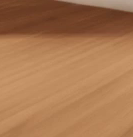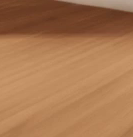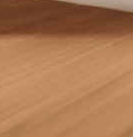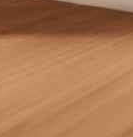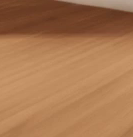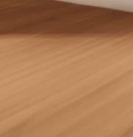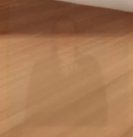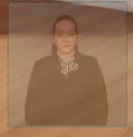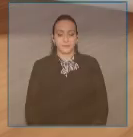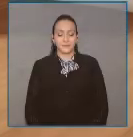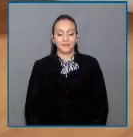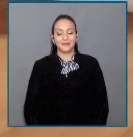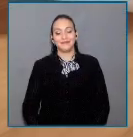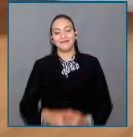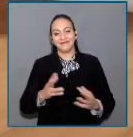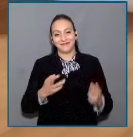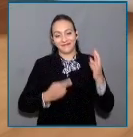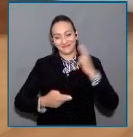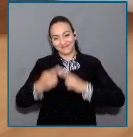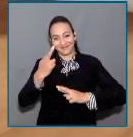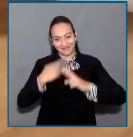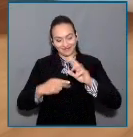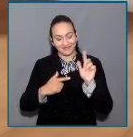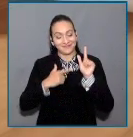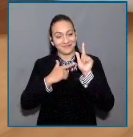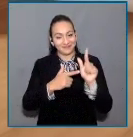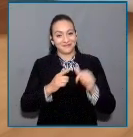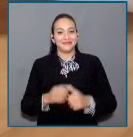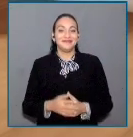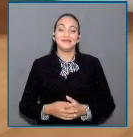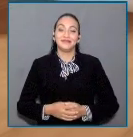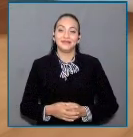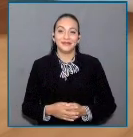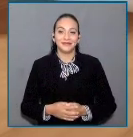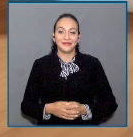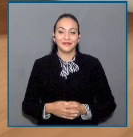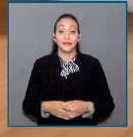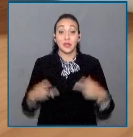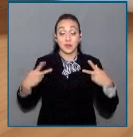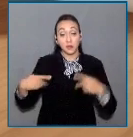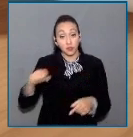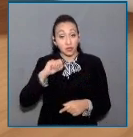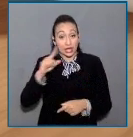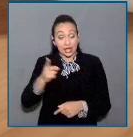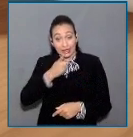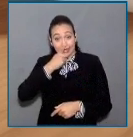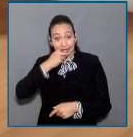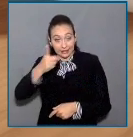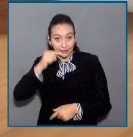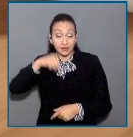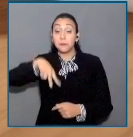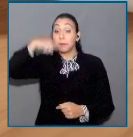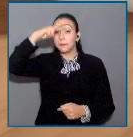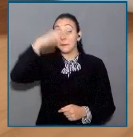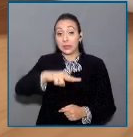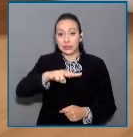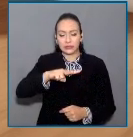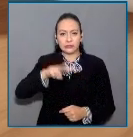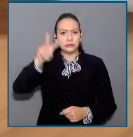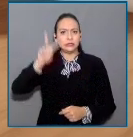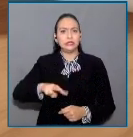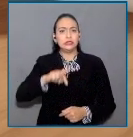Efectivamente, estamos de regreso. Vámonos con más información. Especialistas advirtieron que en México es preocupante la